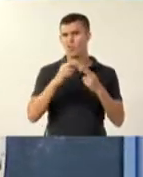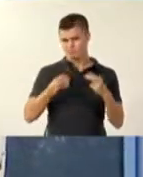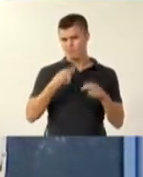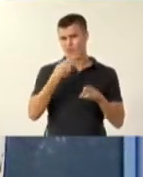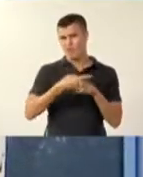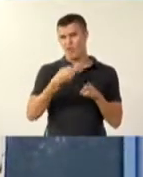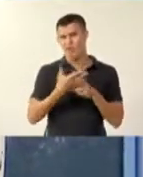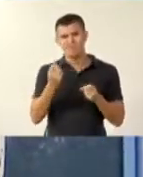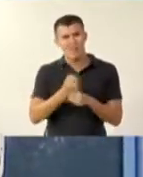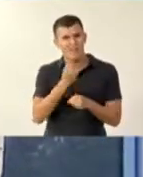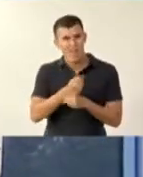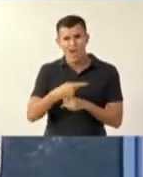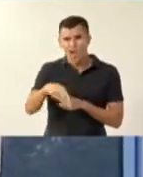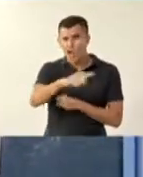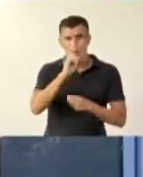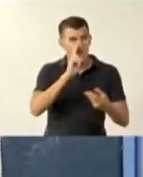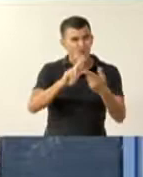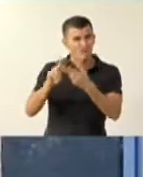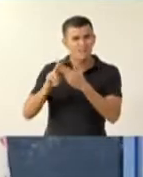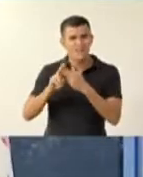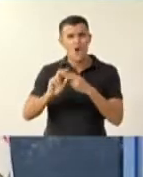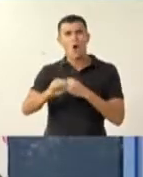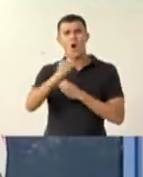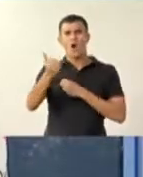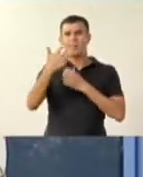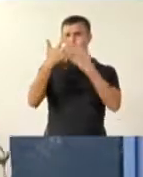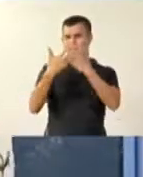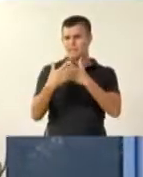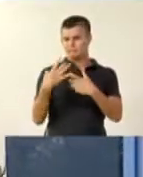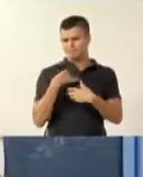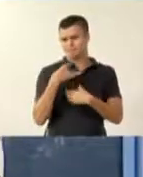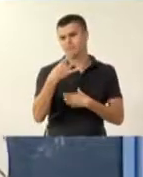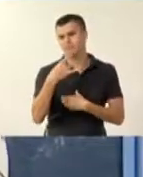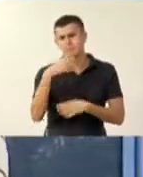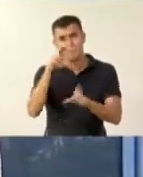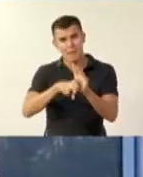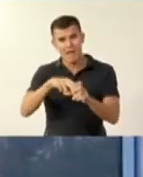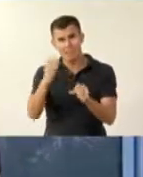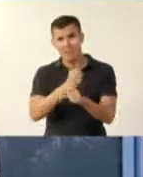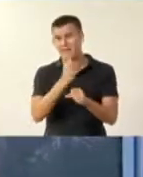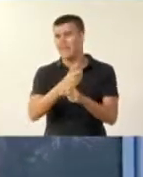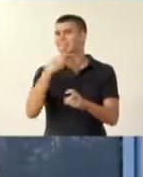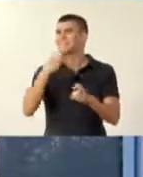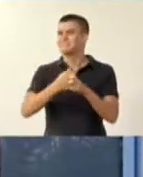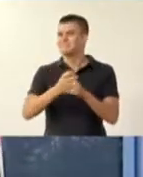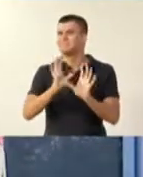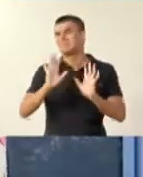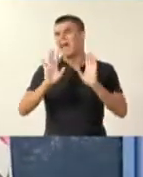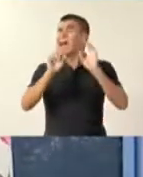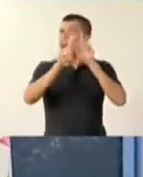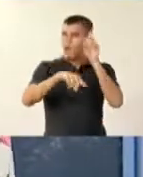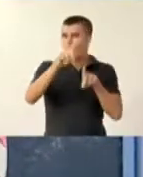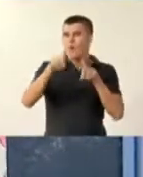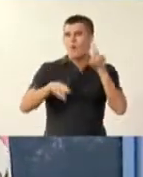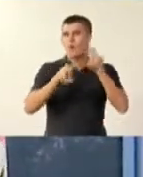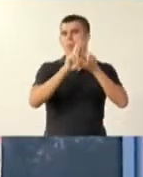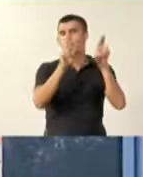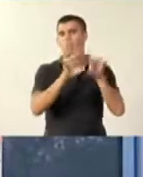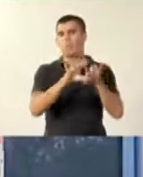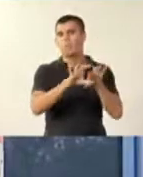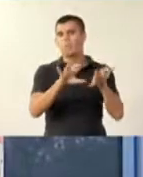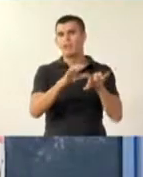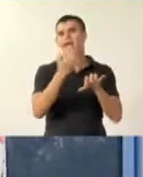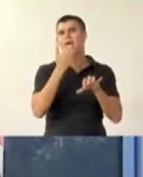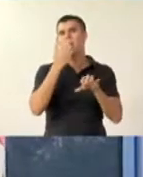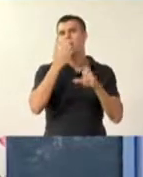lleva recorrido, pues ninguna editorial te va a querer publicar tu libro. Hay lugares en internet que uno